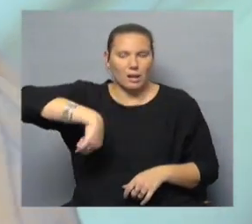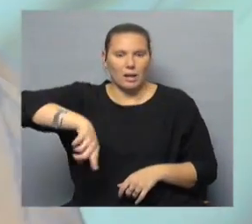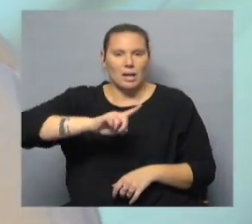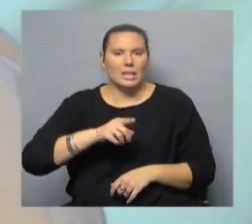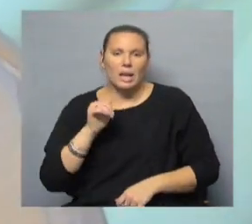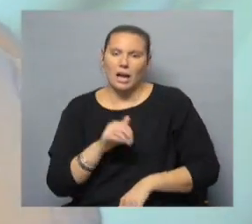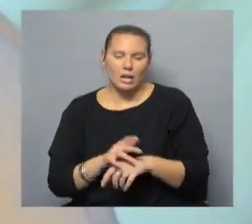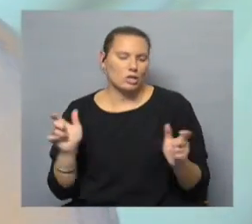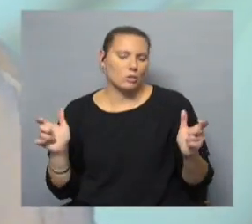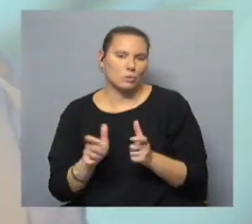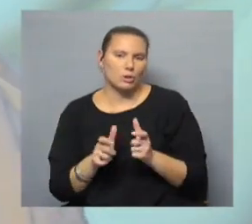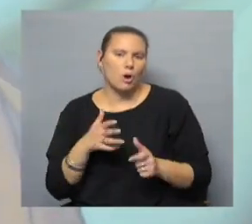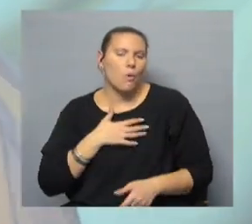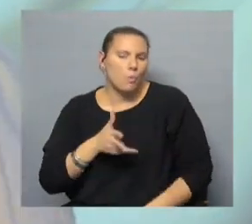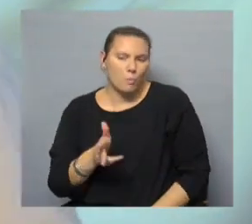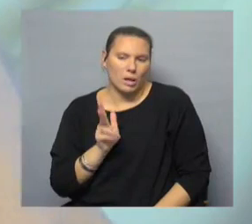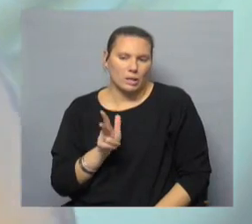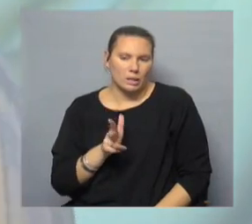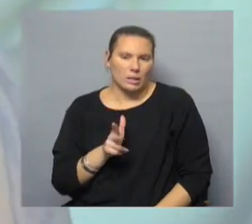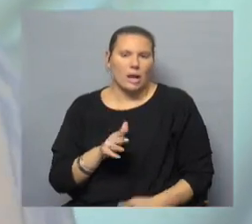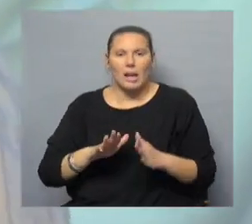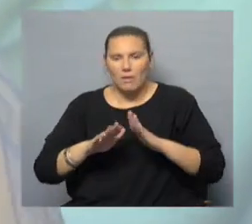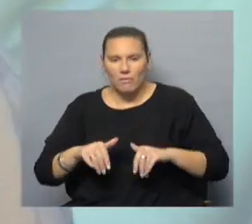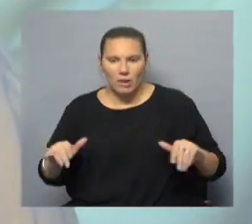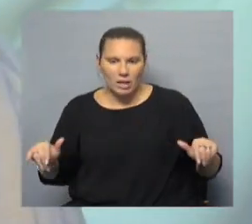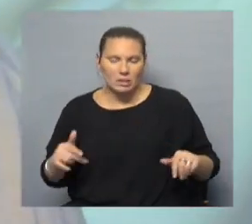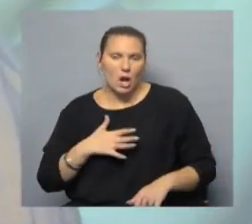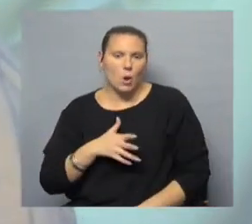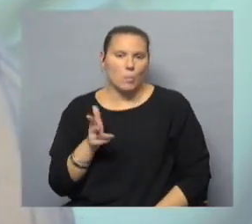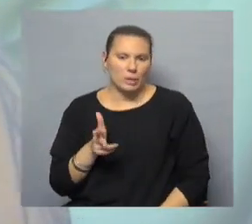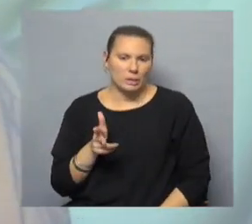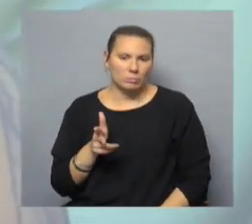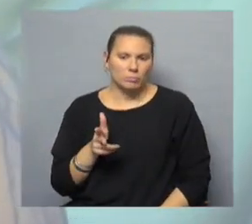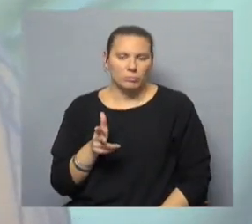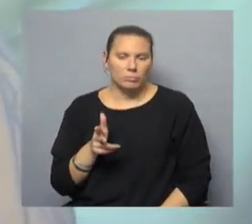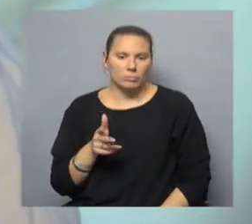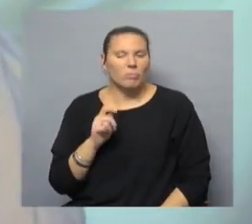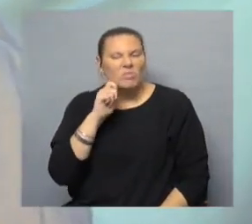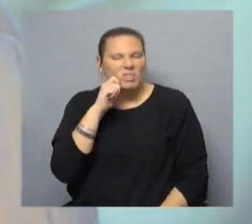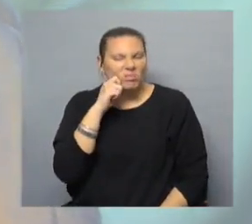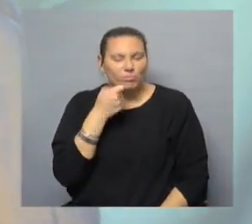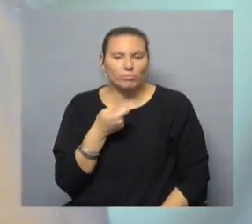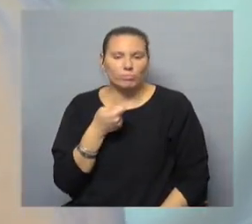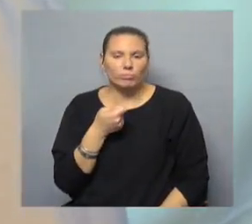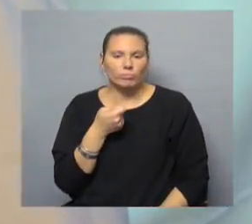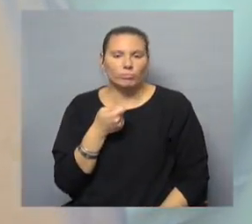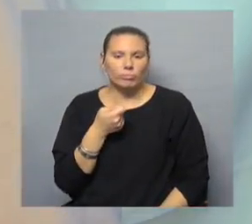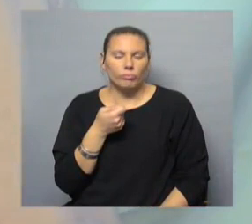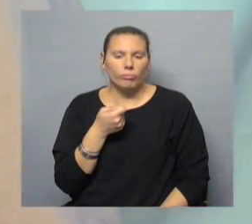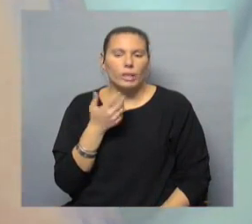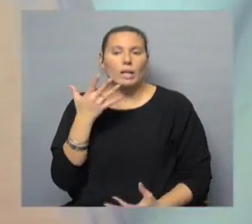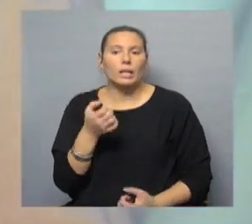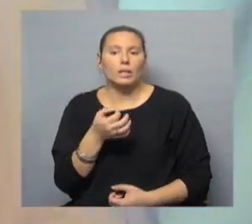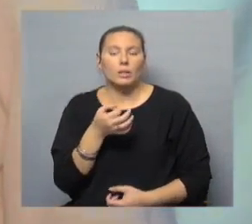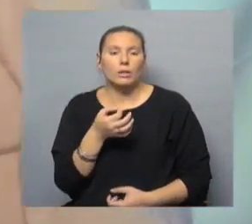En cada instancia está toda la humanidad, ¿no? Toda la infancia y toda la humanidad. Muy bien, qué lindo. Les quiero pedir unas